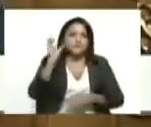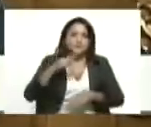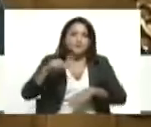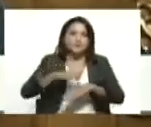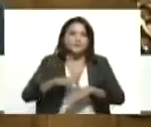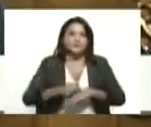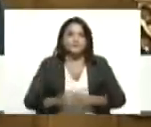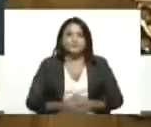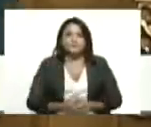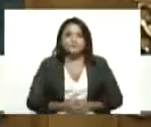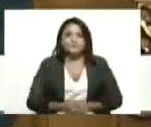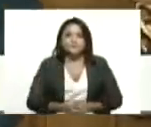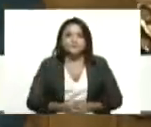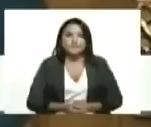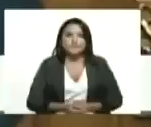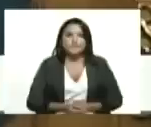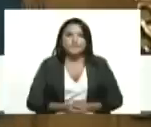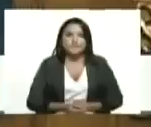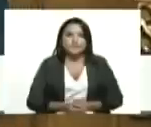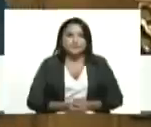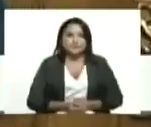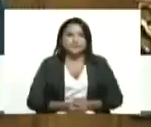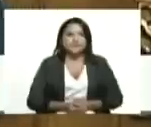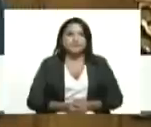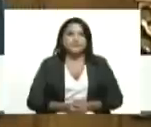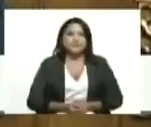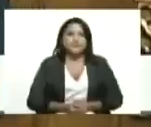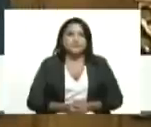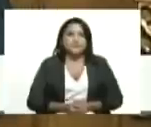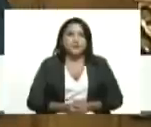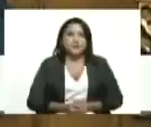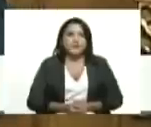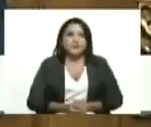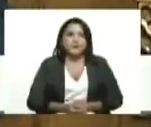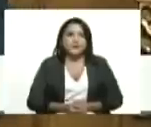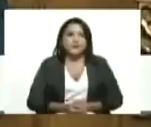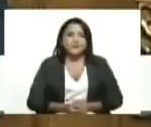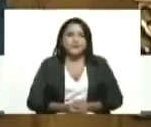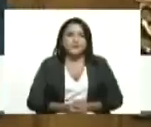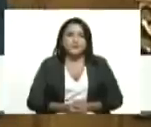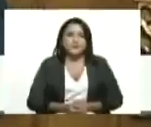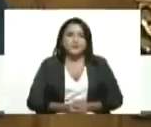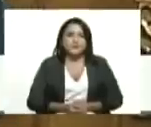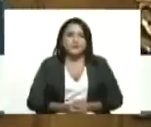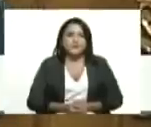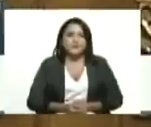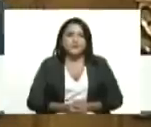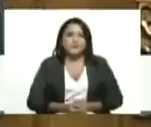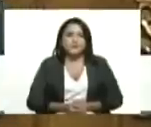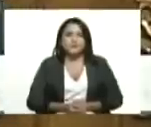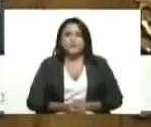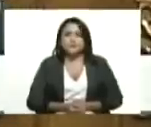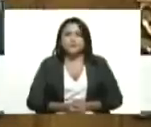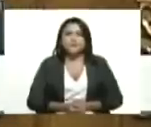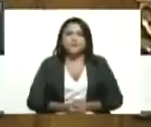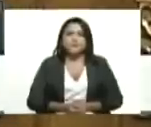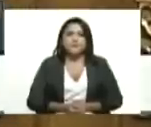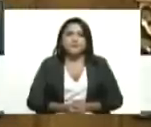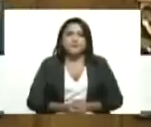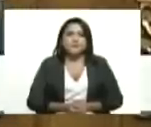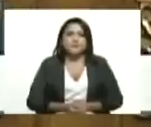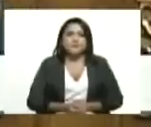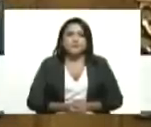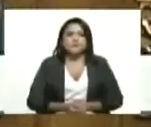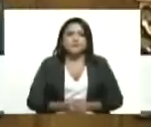Hermanas venezolanos, cito. Pativilca, Perú, 12 de enero